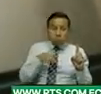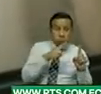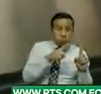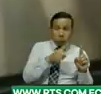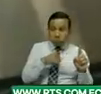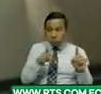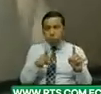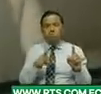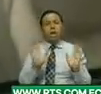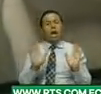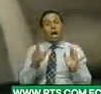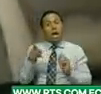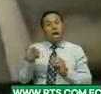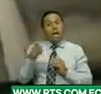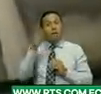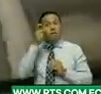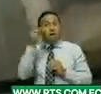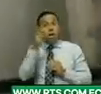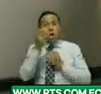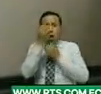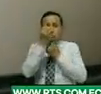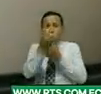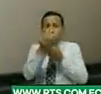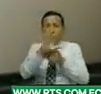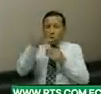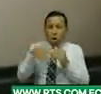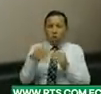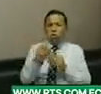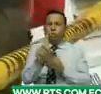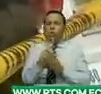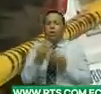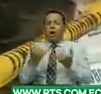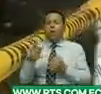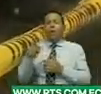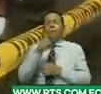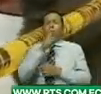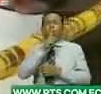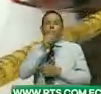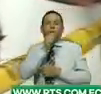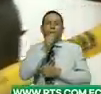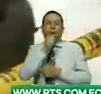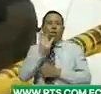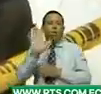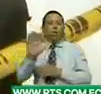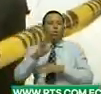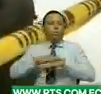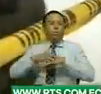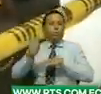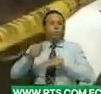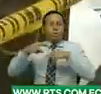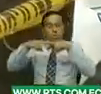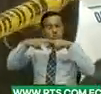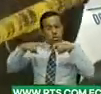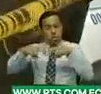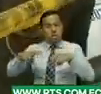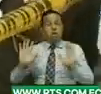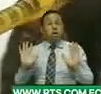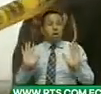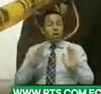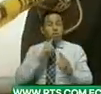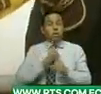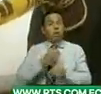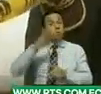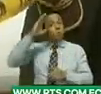no reveló más detalles de las diligencias que se efectuaron pasado el mediodía. Según la Policía Nacional, desde